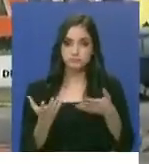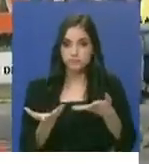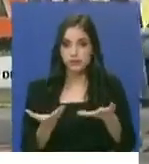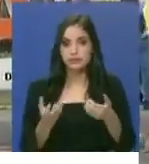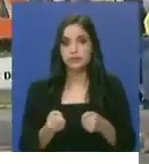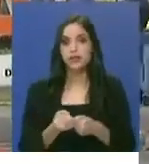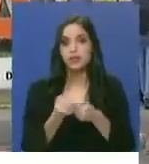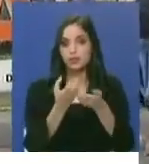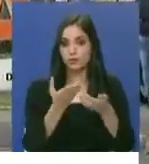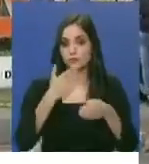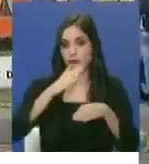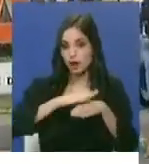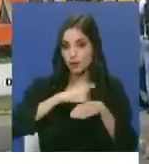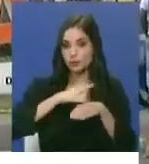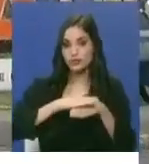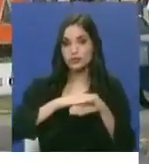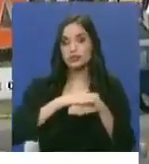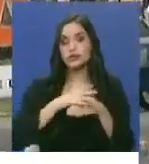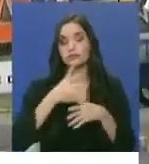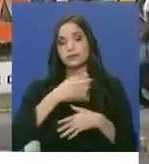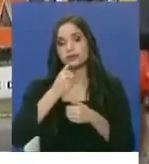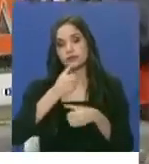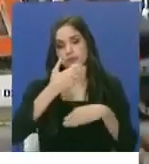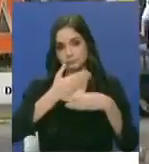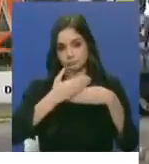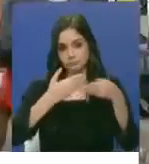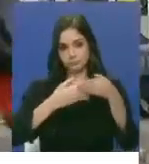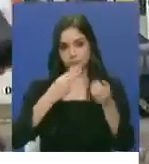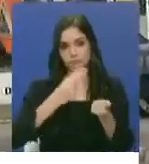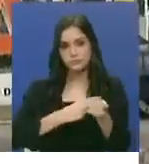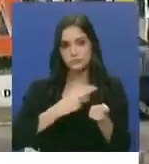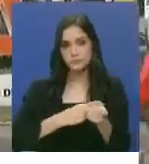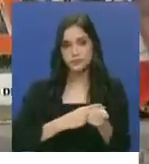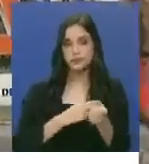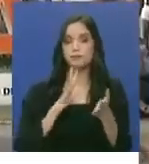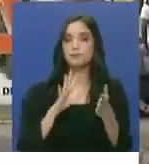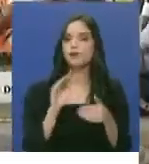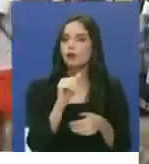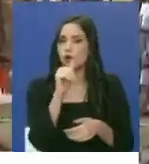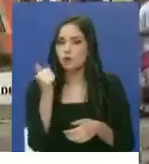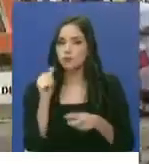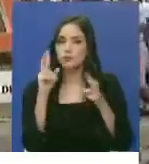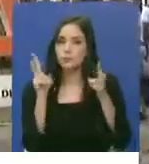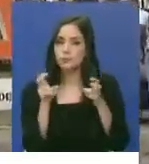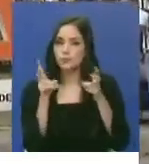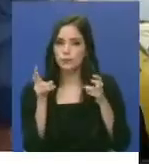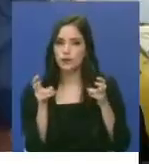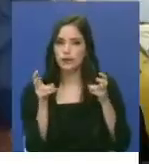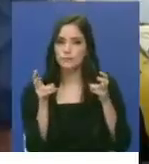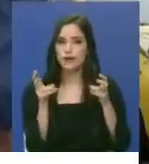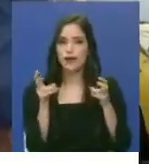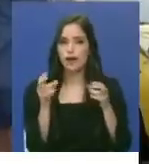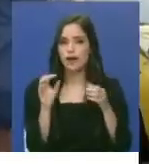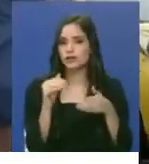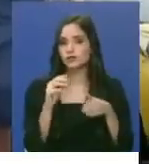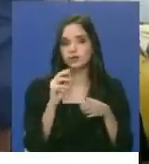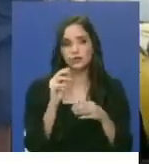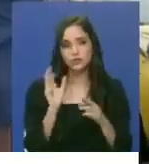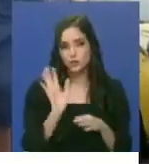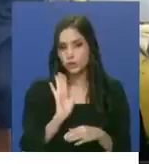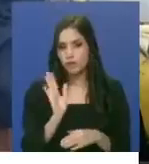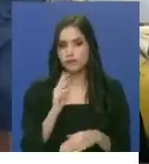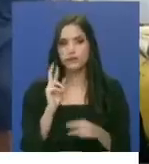hospital Manuel Amador Guerrero, pero no hay más respuesta a otros puntos importantes. Por lo tanto, ellos continuarán en las calles